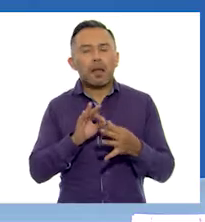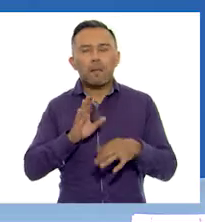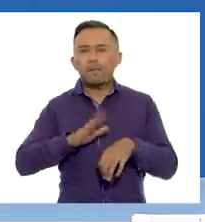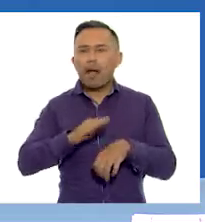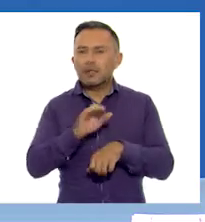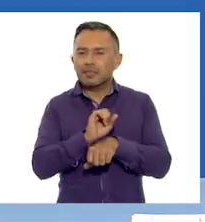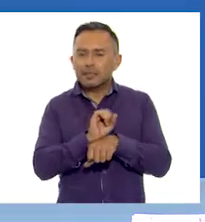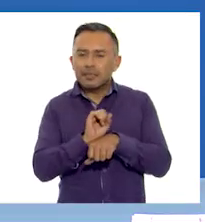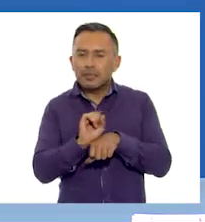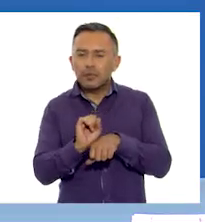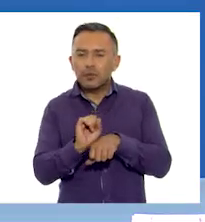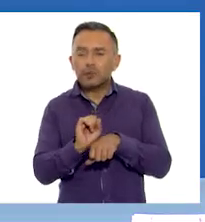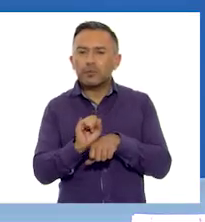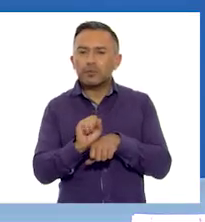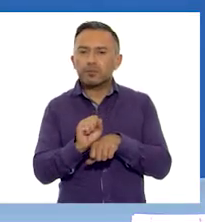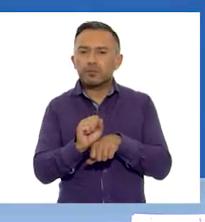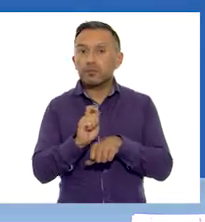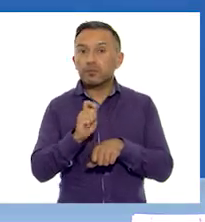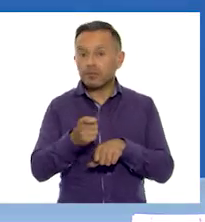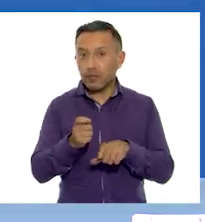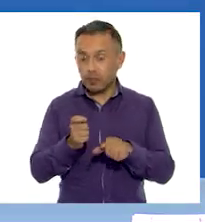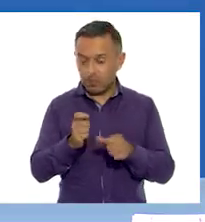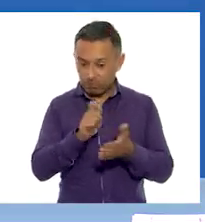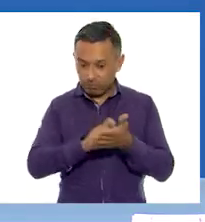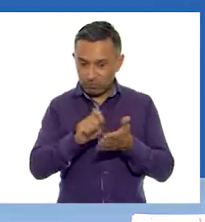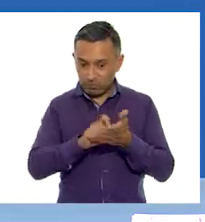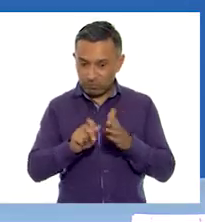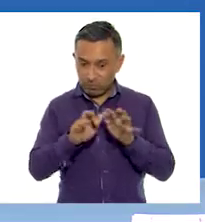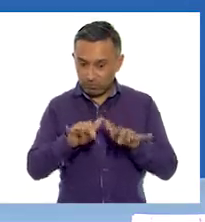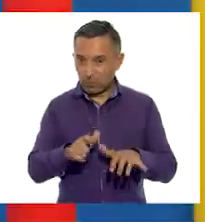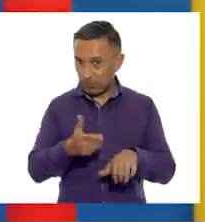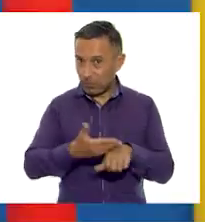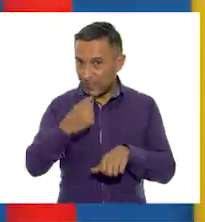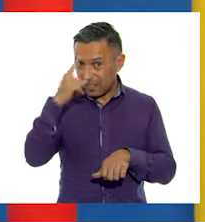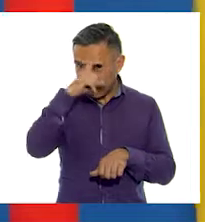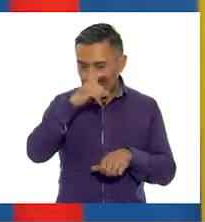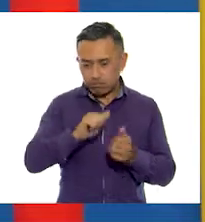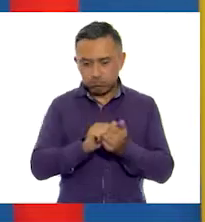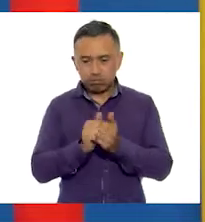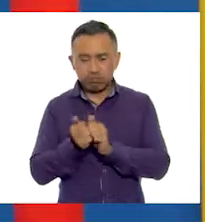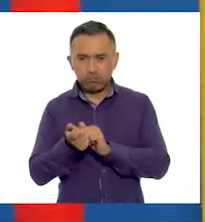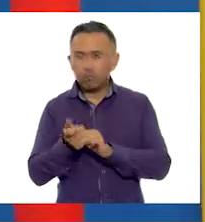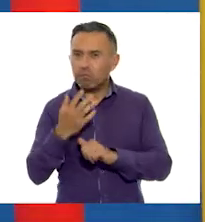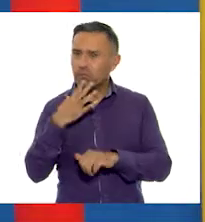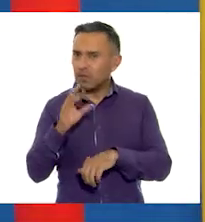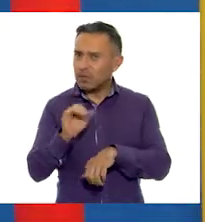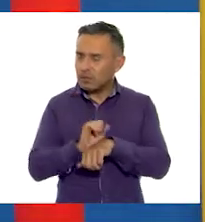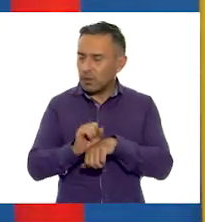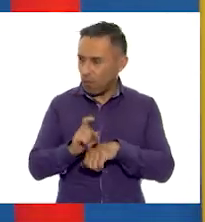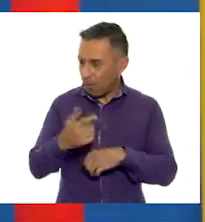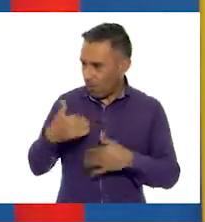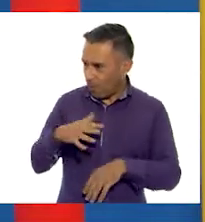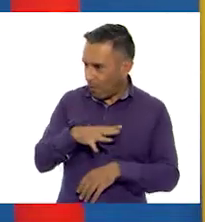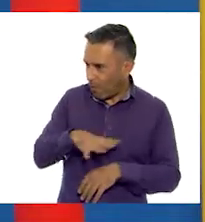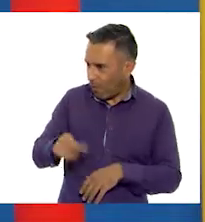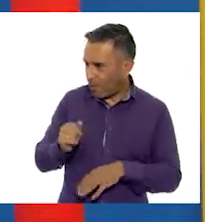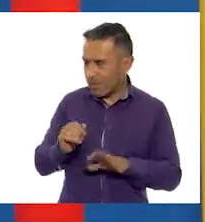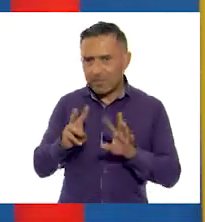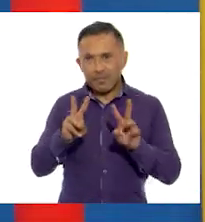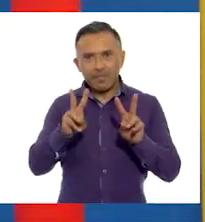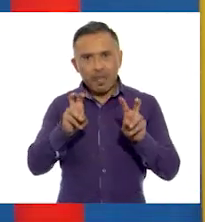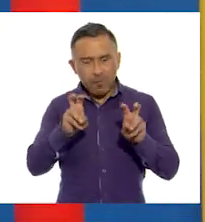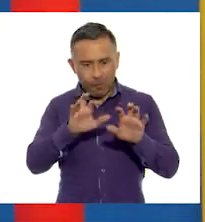sencilla algo que es muy complicado. Órale, Ton. Estoy muy sorprendido con todo lo que sabes sobre este tipo de